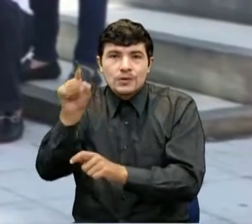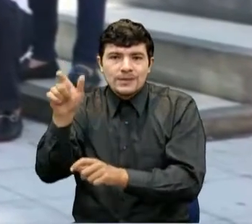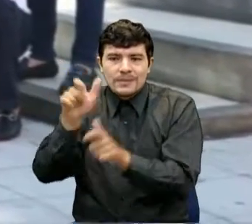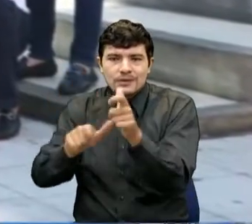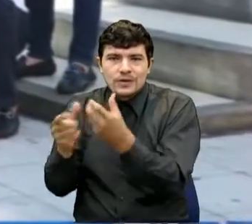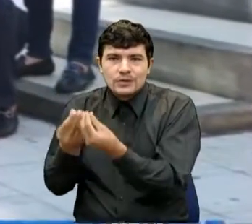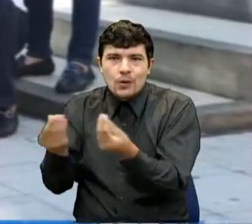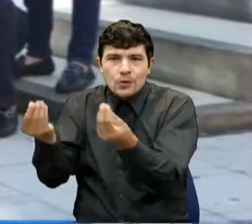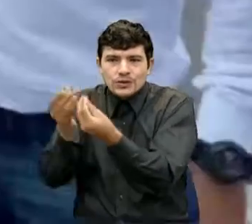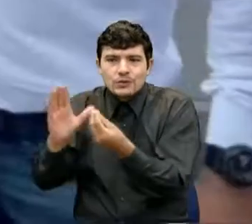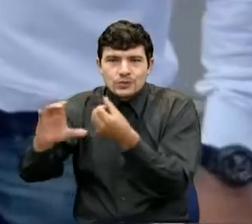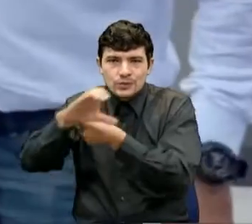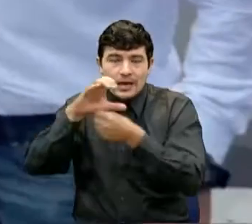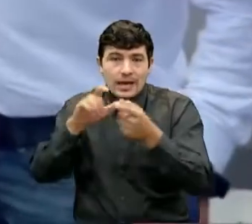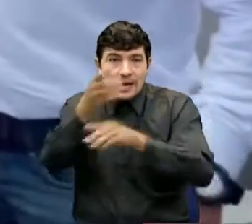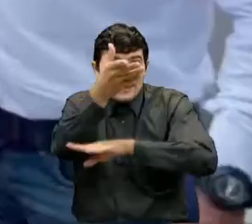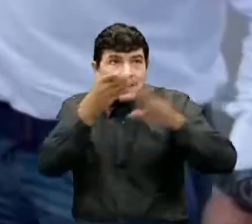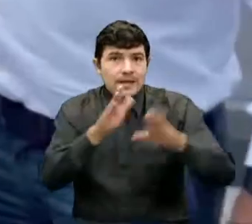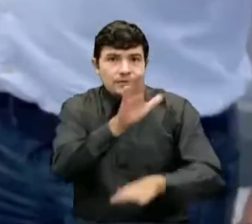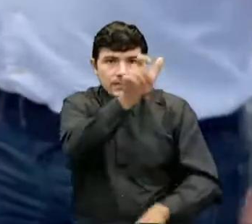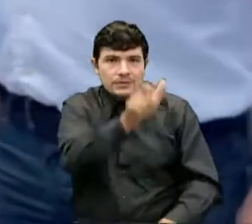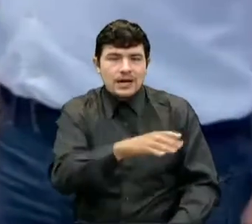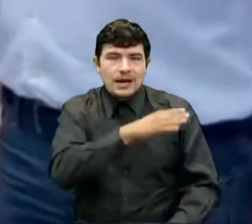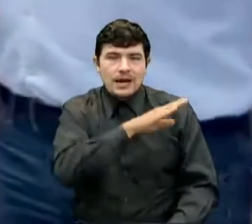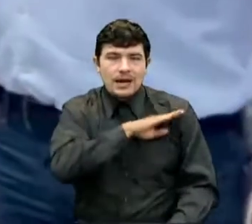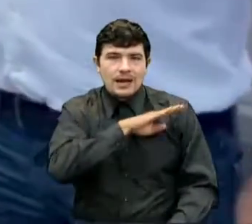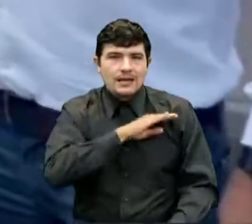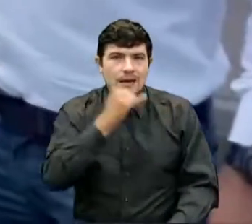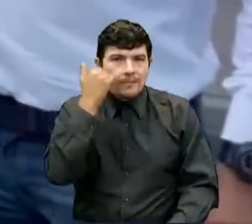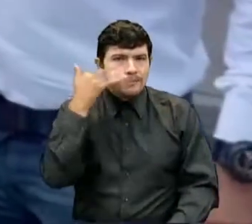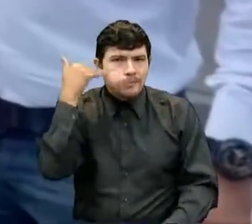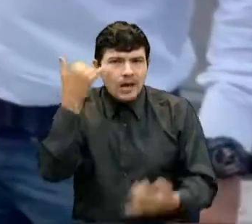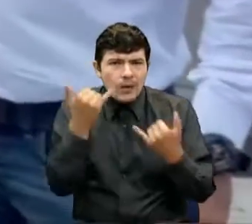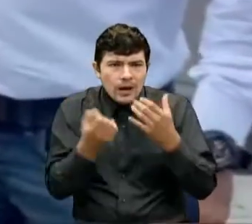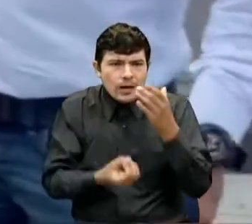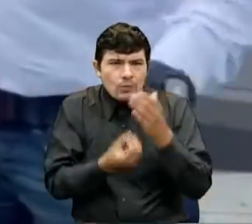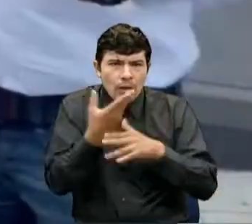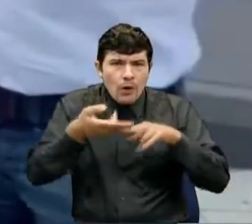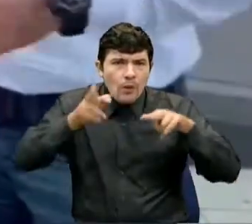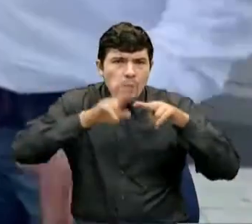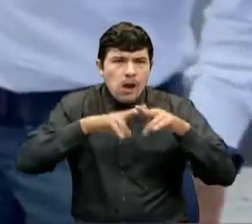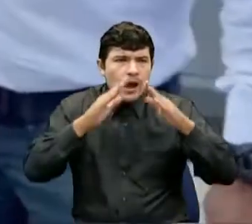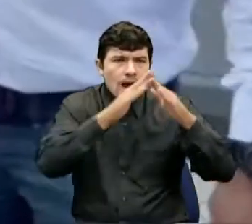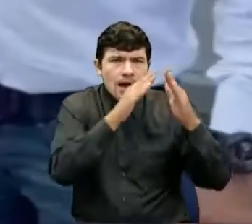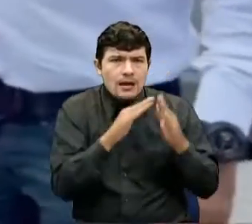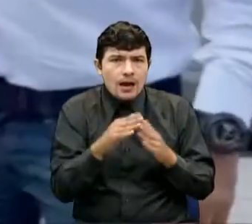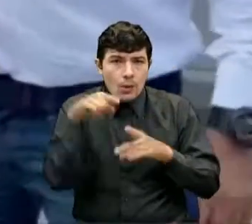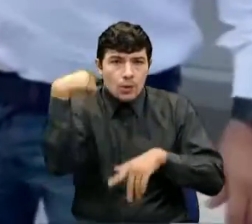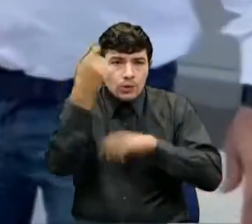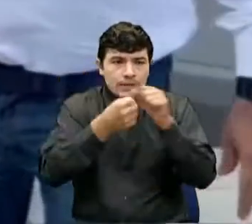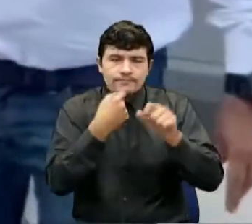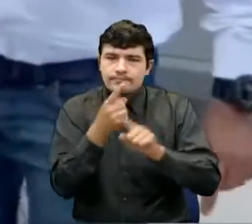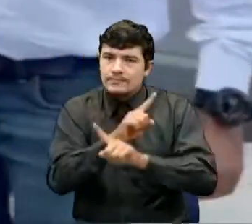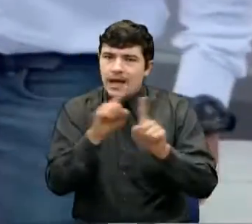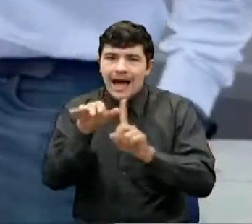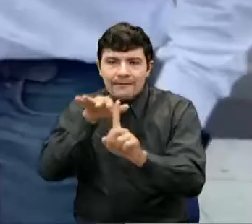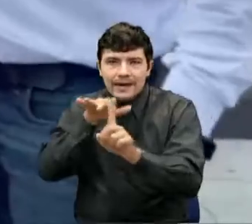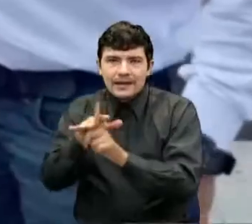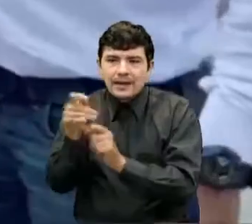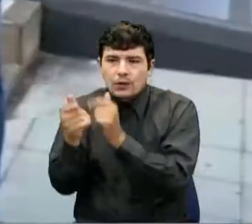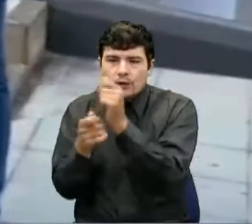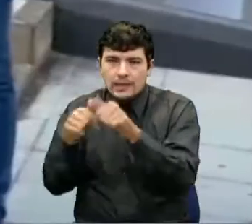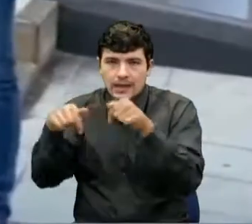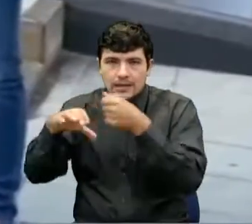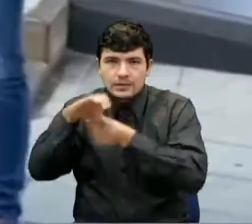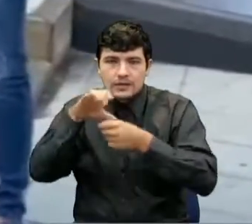ciudad, quienes exigen al alcalde Juan Carlos Cárdenas no implementar la actualización catastral para el próximo año, pues aseguran que afectará las finanzas de los bumangueses